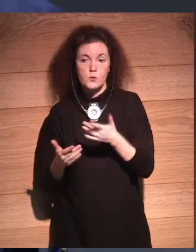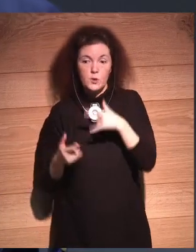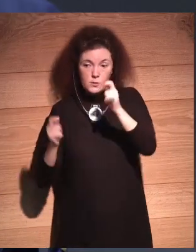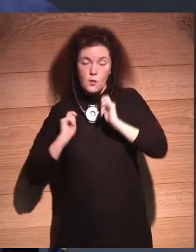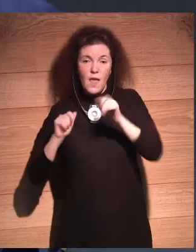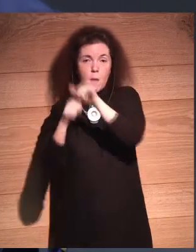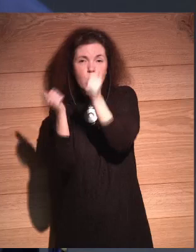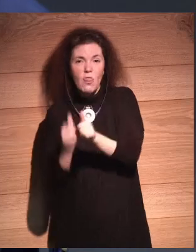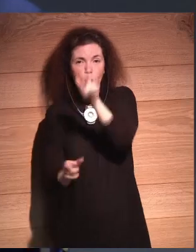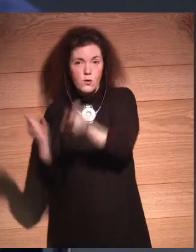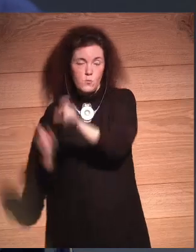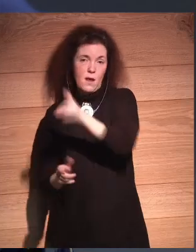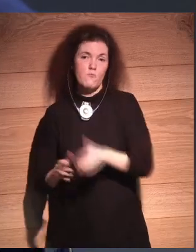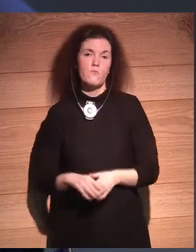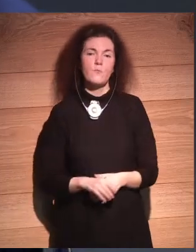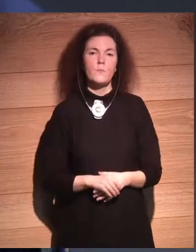humanos.